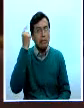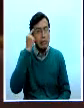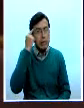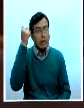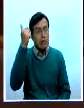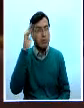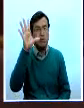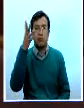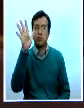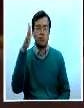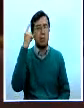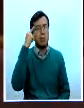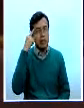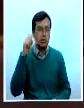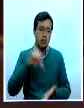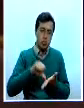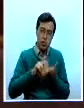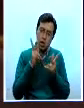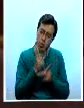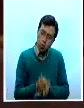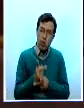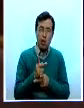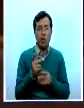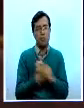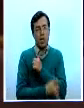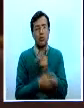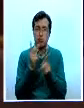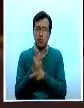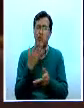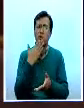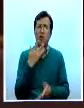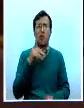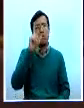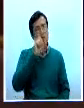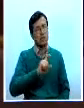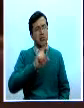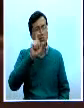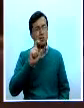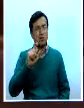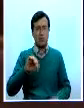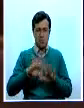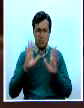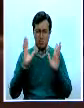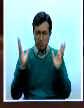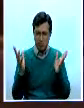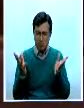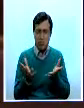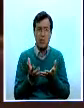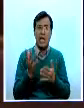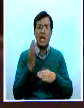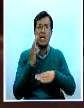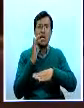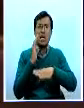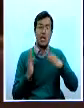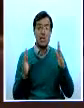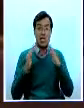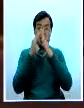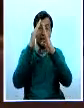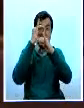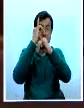tienen un sentido de ciudad del país a quién se le ocurre grafitear por ejemplo las piedras de la catedral es una barbaridad lo que ocurrió